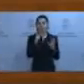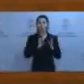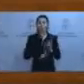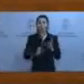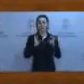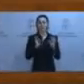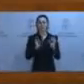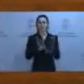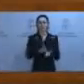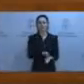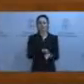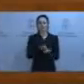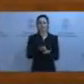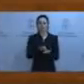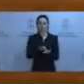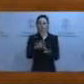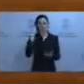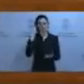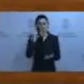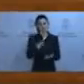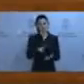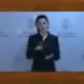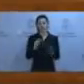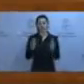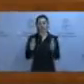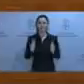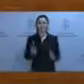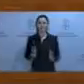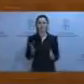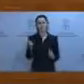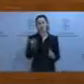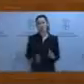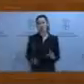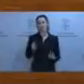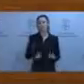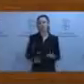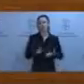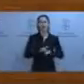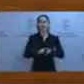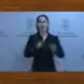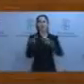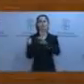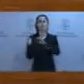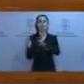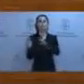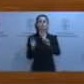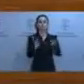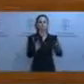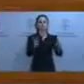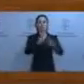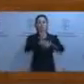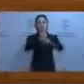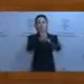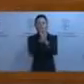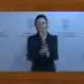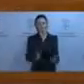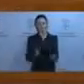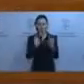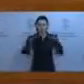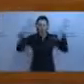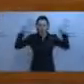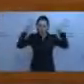servicio se cuenta con determinados profesionales con características especiales que por obligación,